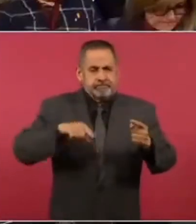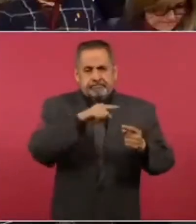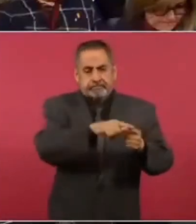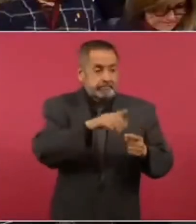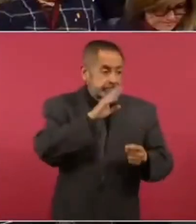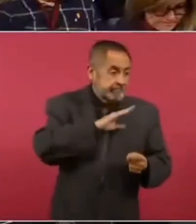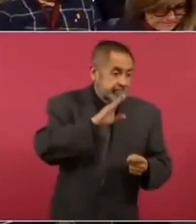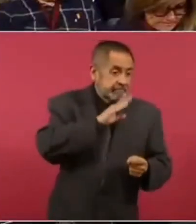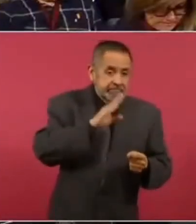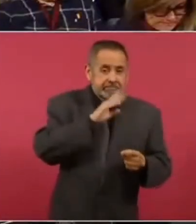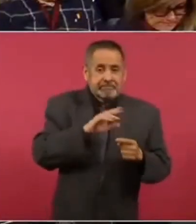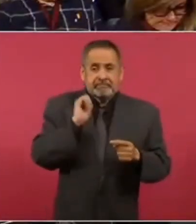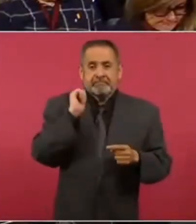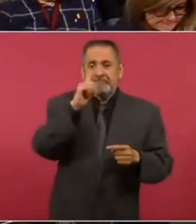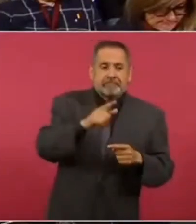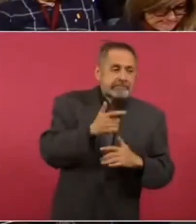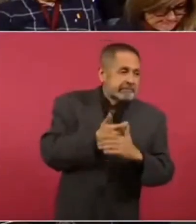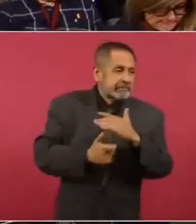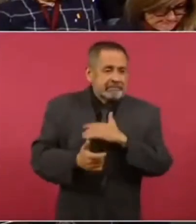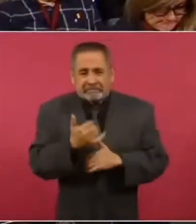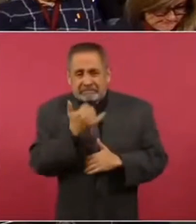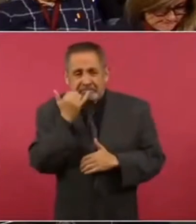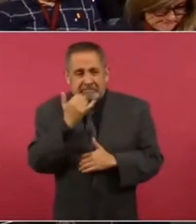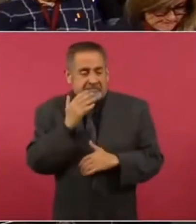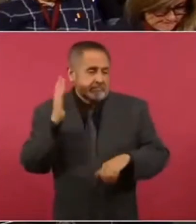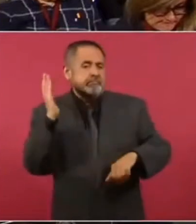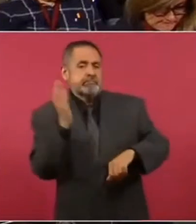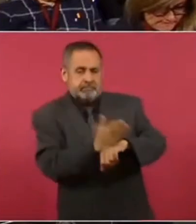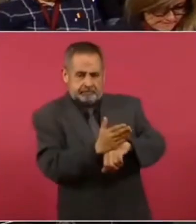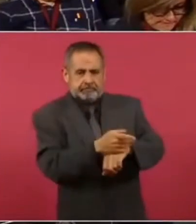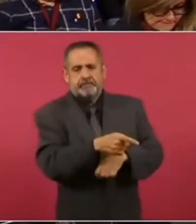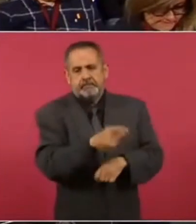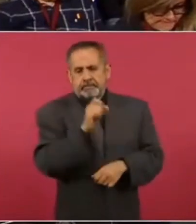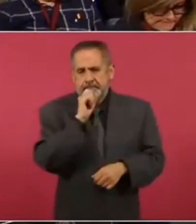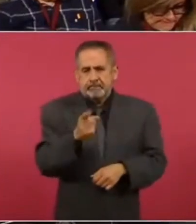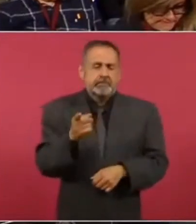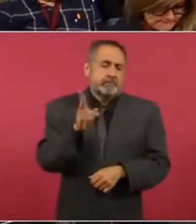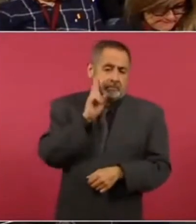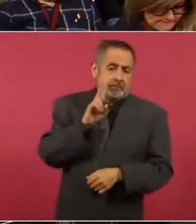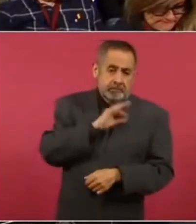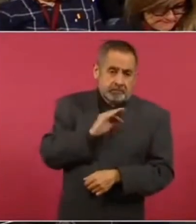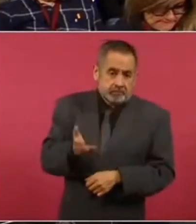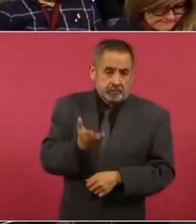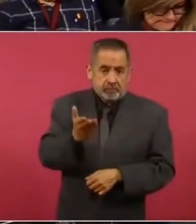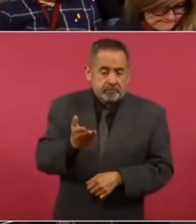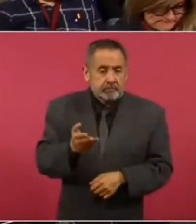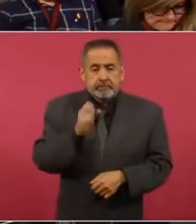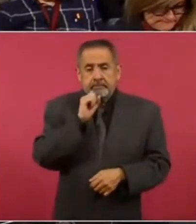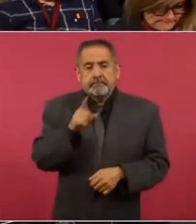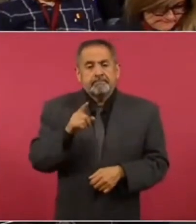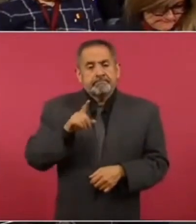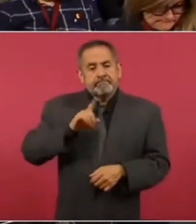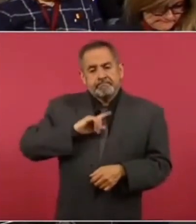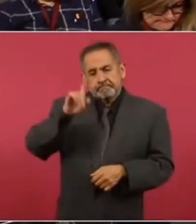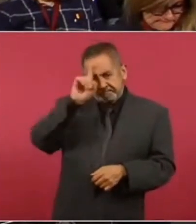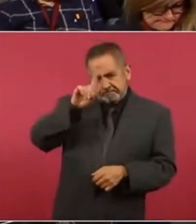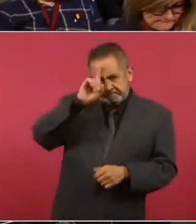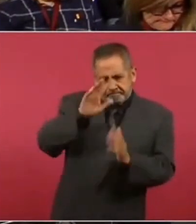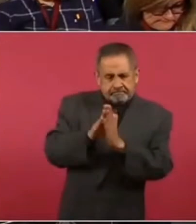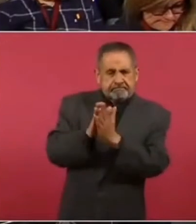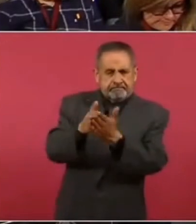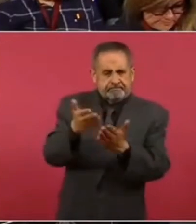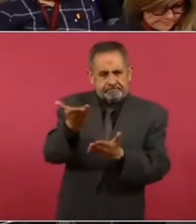que hagan extorsiones. Y qué posibilidades hay de esto, y pues sí recomendaría este libro